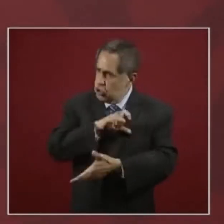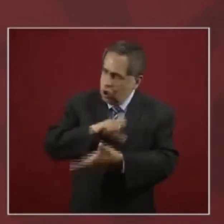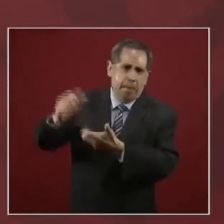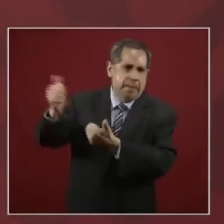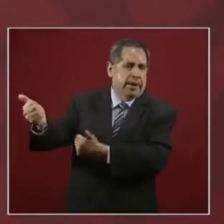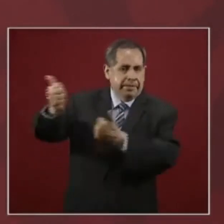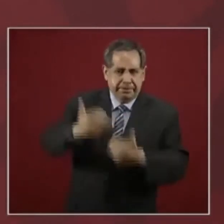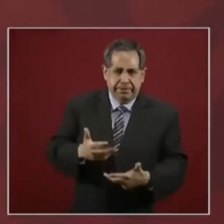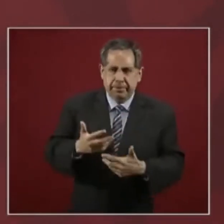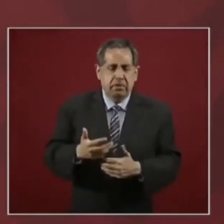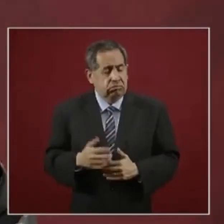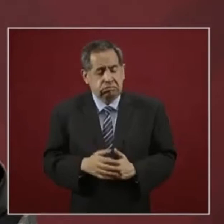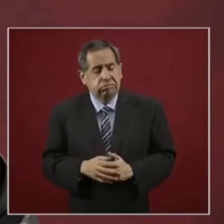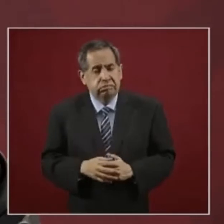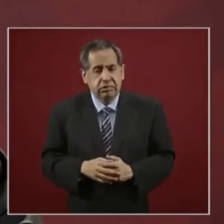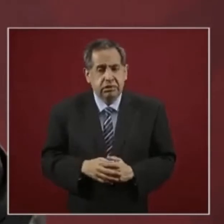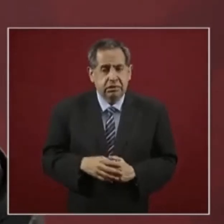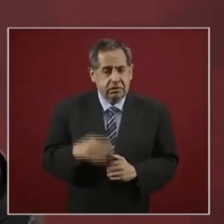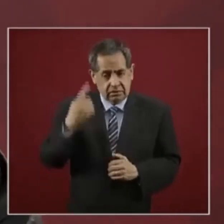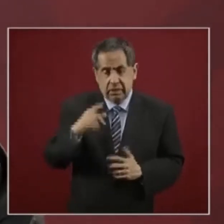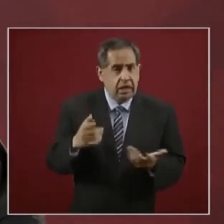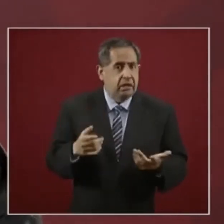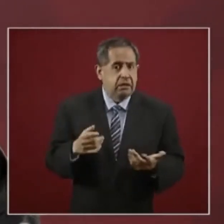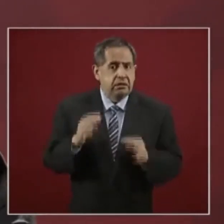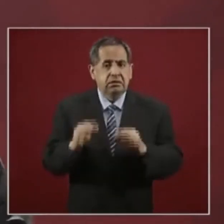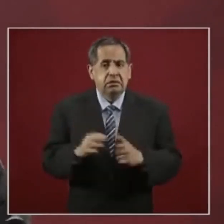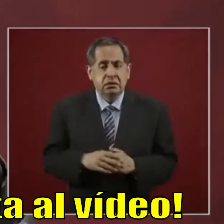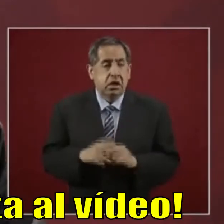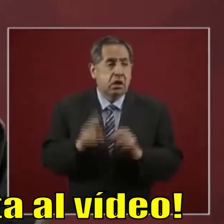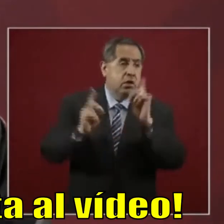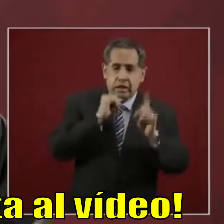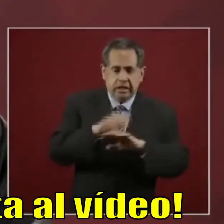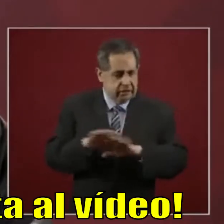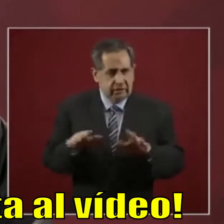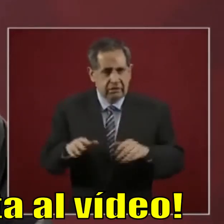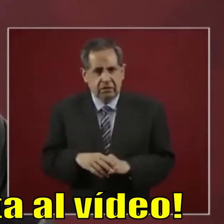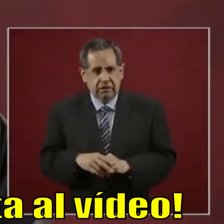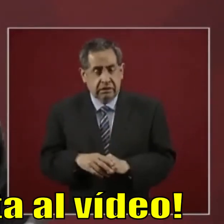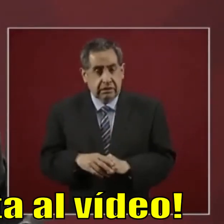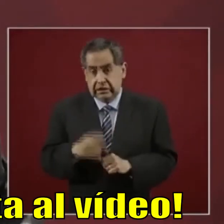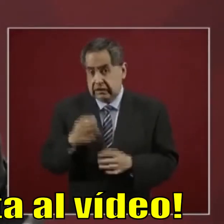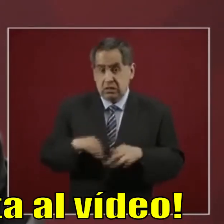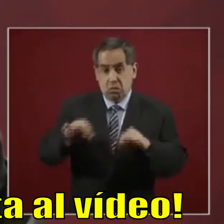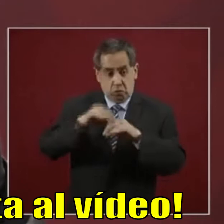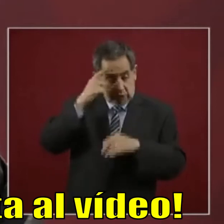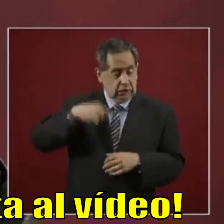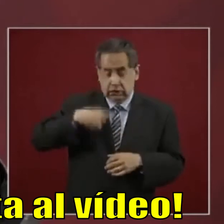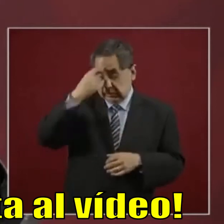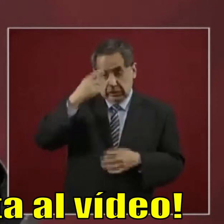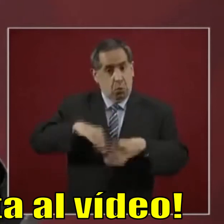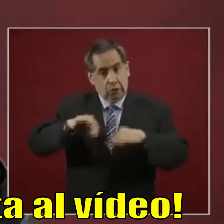adelante. Y para que no quede duda de la importancia que tiene para